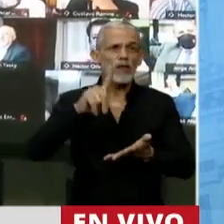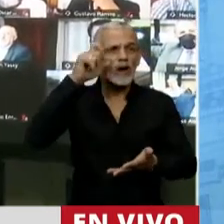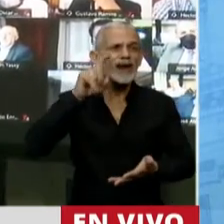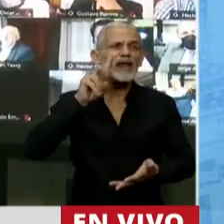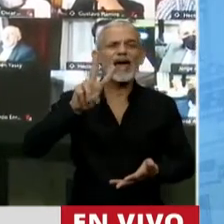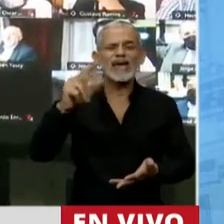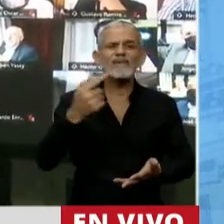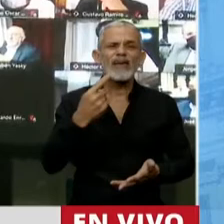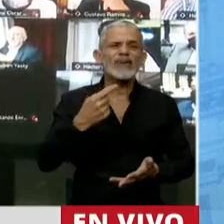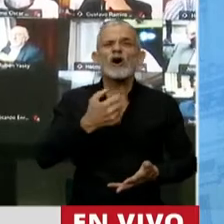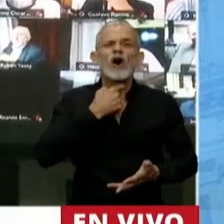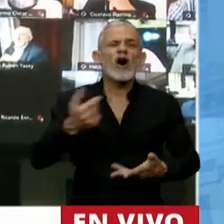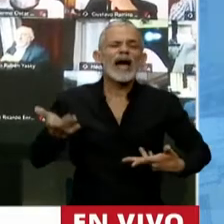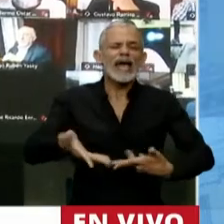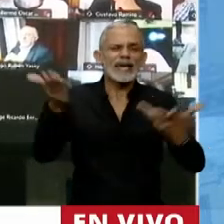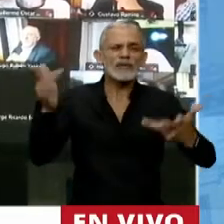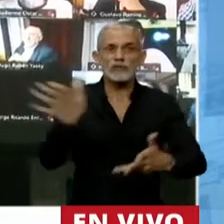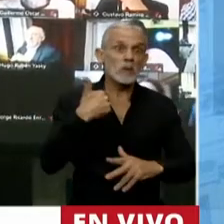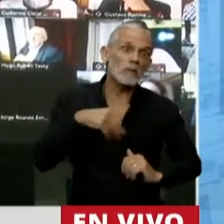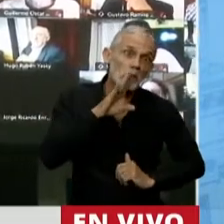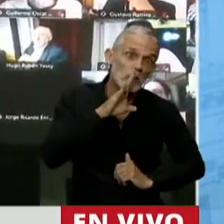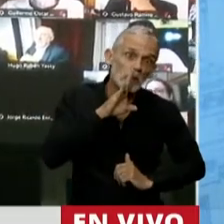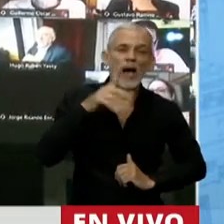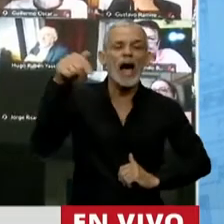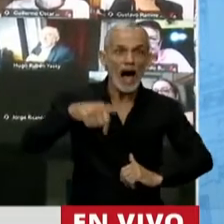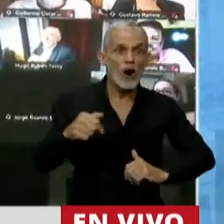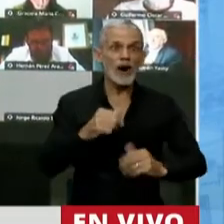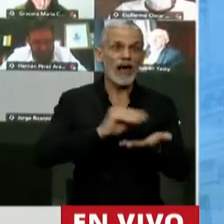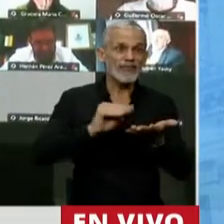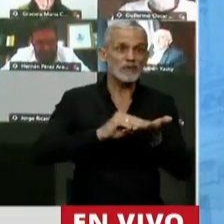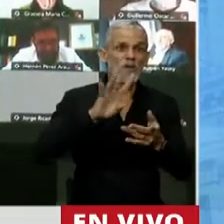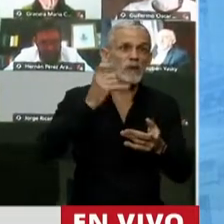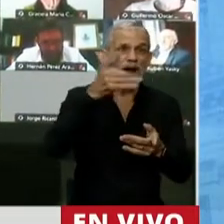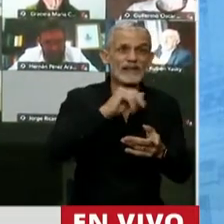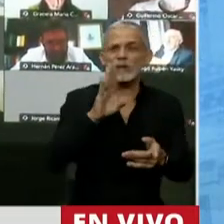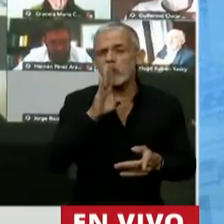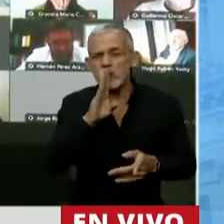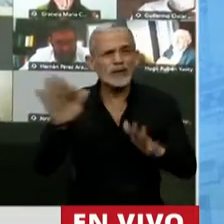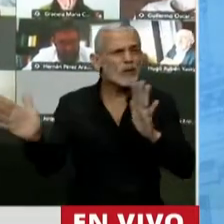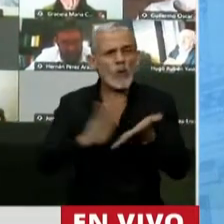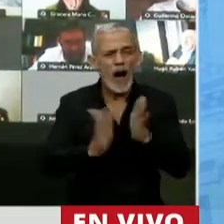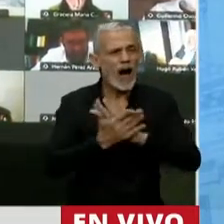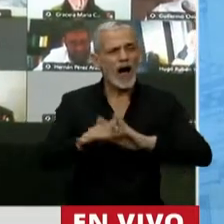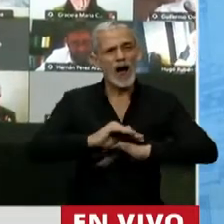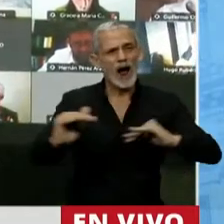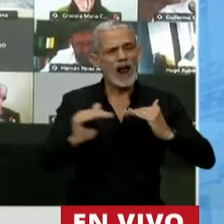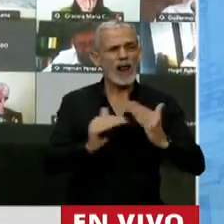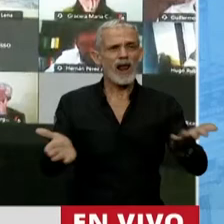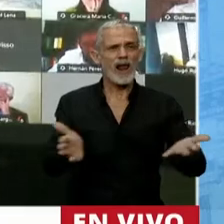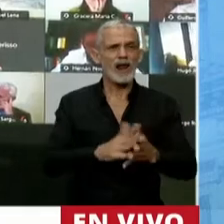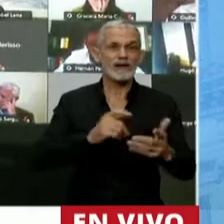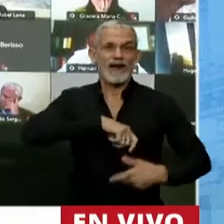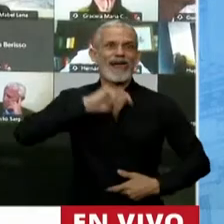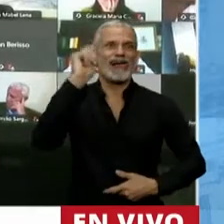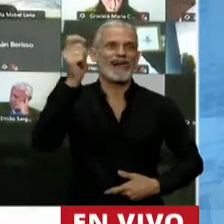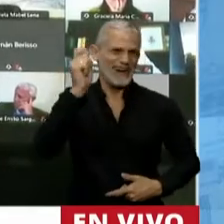Leiva dijo lo que quiso y lo escucharon en silencio. Entonces, está hablando el diputado Baldassi. Tengan la responsabilidad de escucharlo. Roja de vuelta,